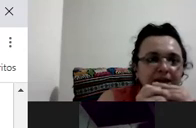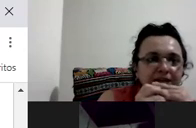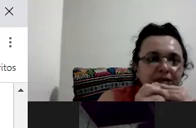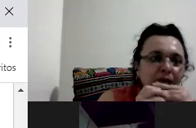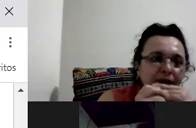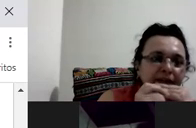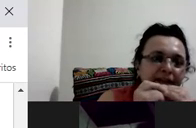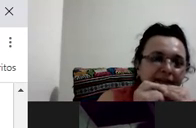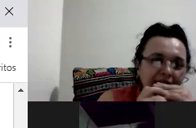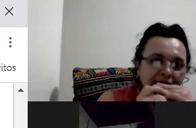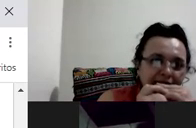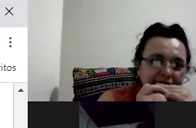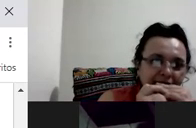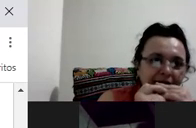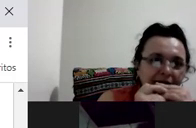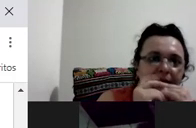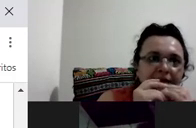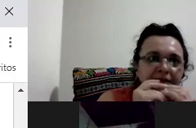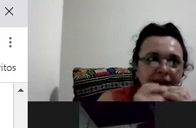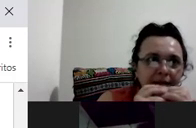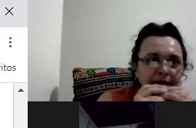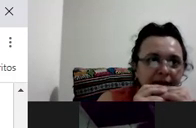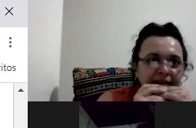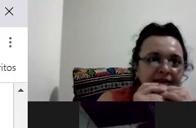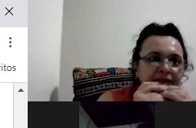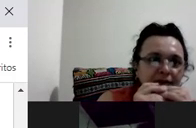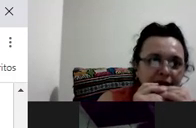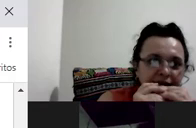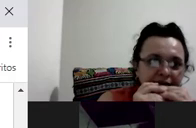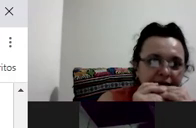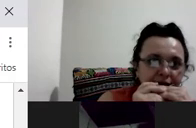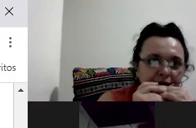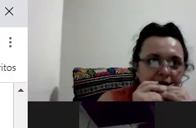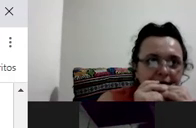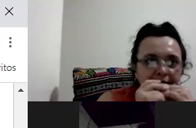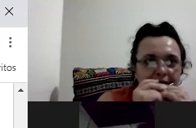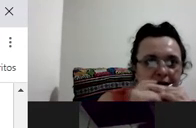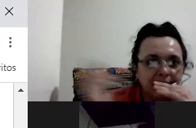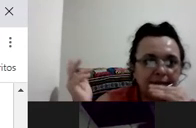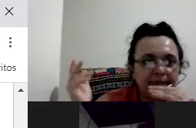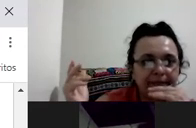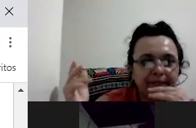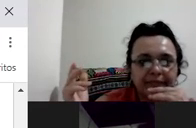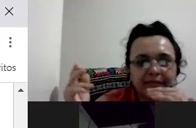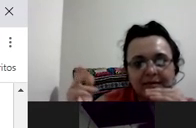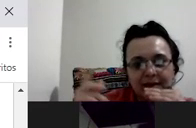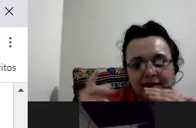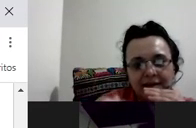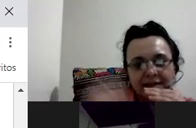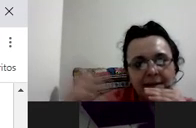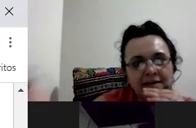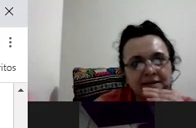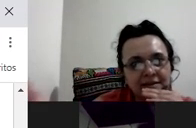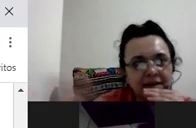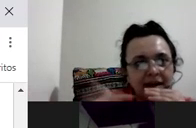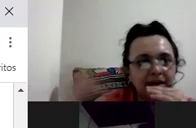Joshua is taller than Danny, but Samuel is the tallest of the three of them. ¿Verdad? Es